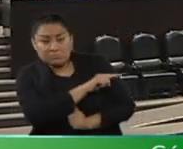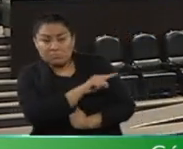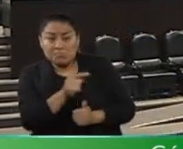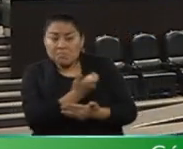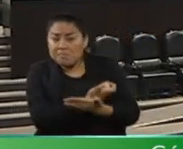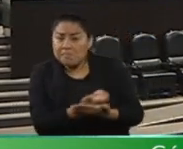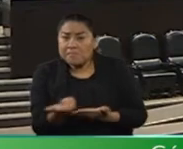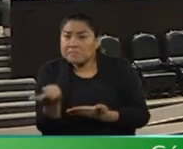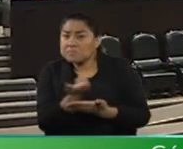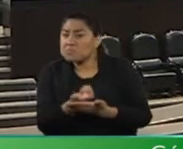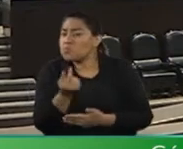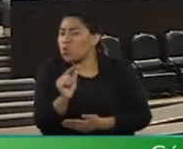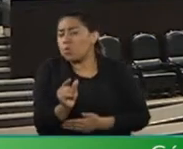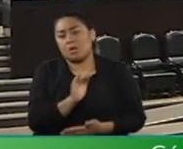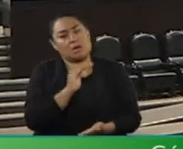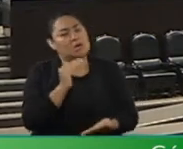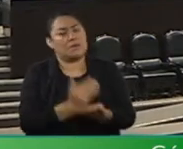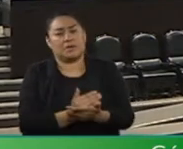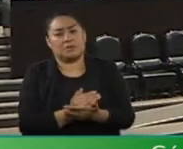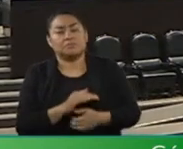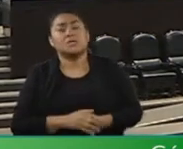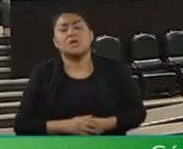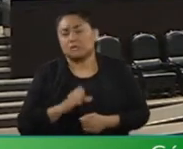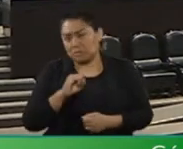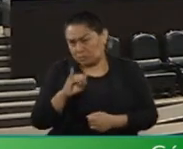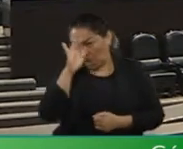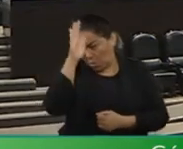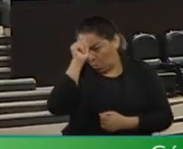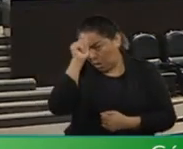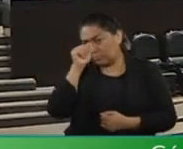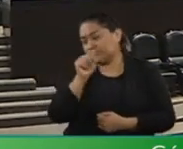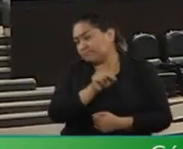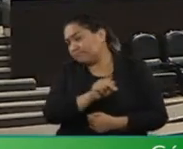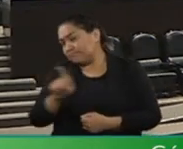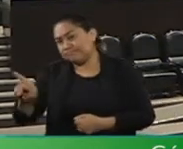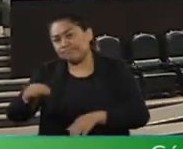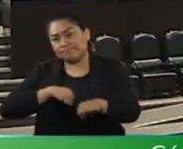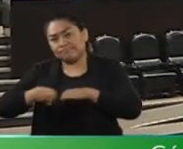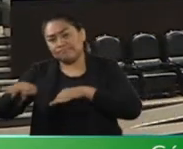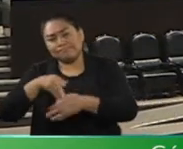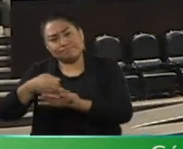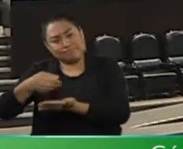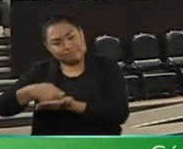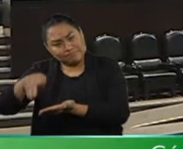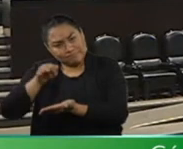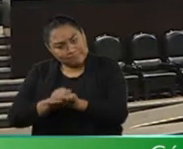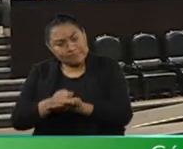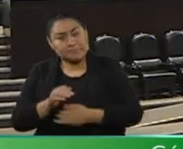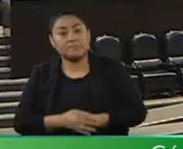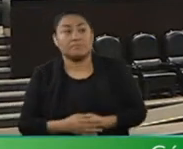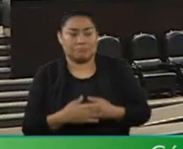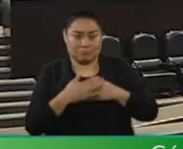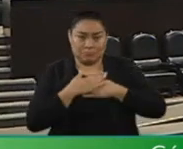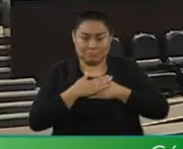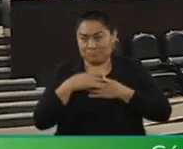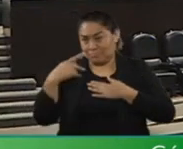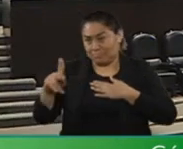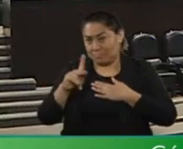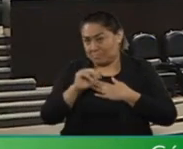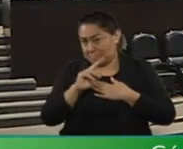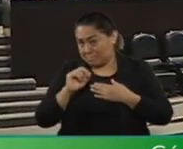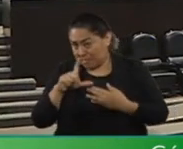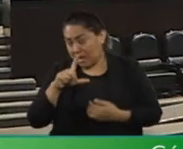poco competitivo a favor de Los Héroes de la clase trabajadora soy parralense